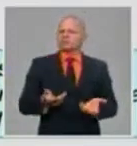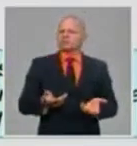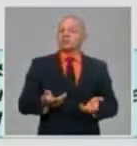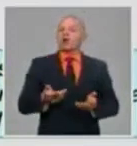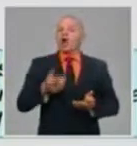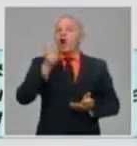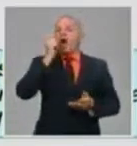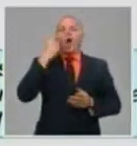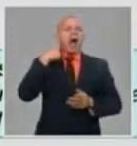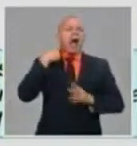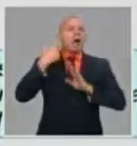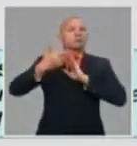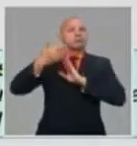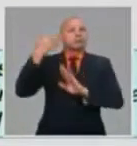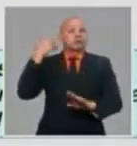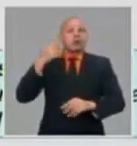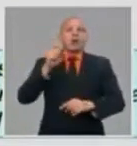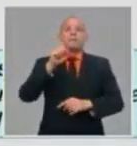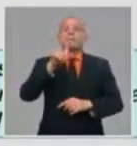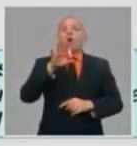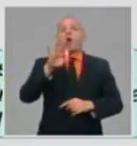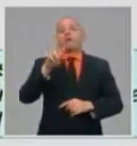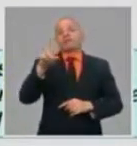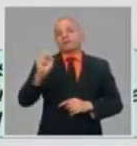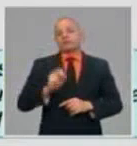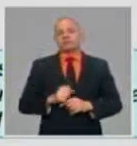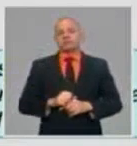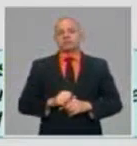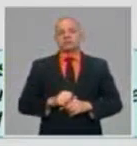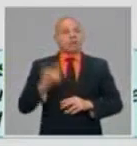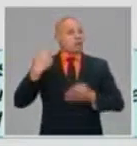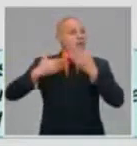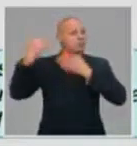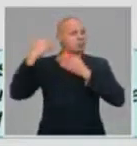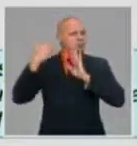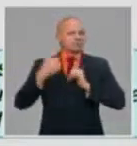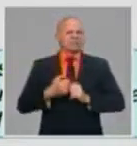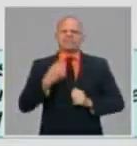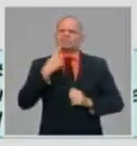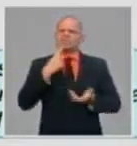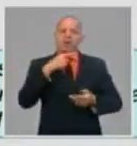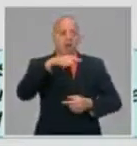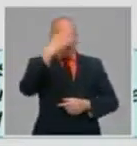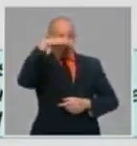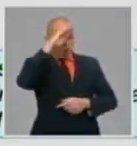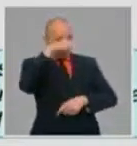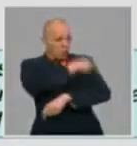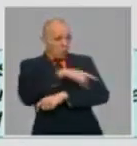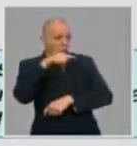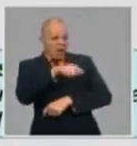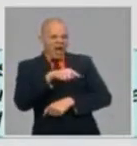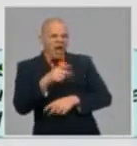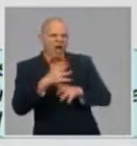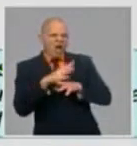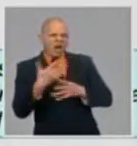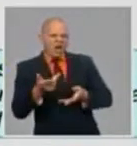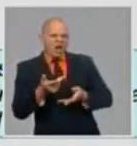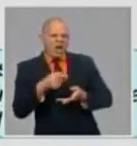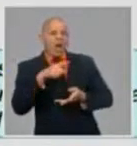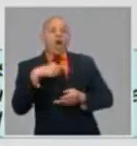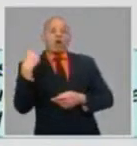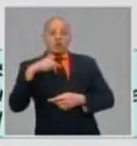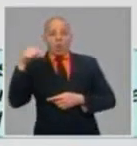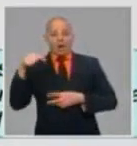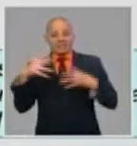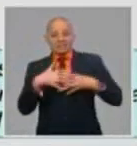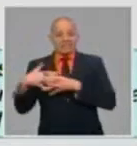Jefferson de 1820, uno de los padres fundadores de la nación. la más interesante adición que